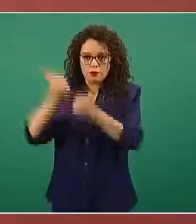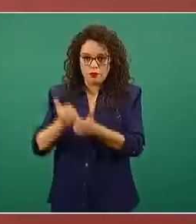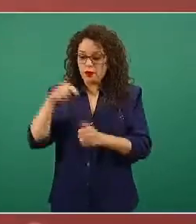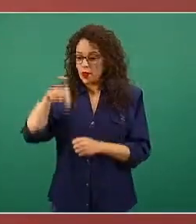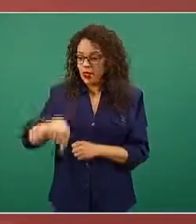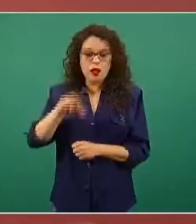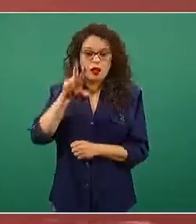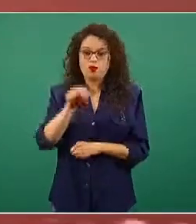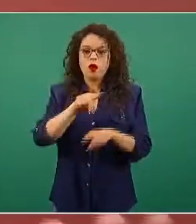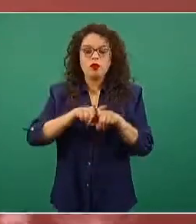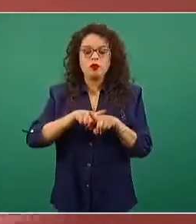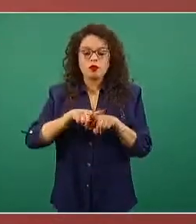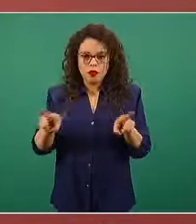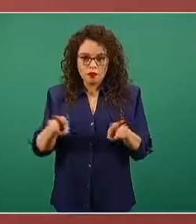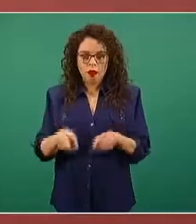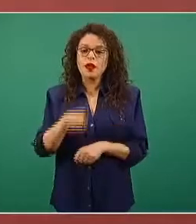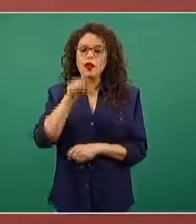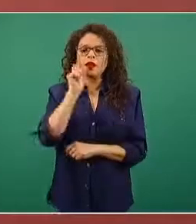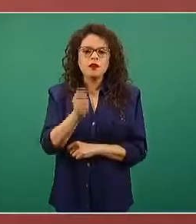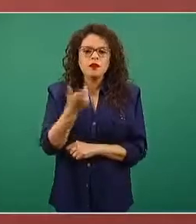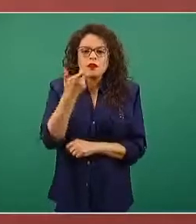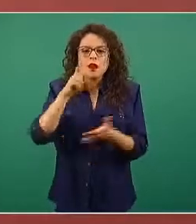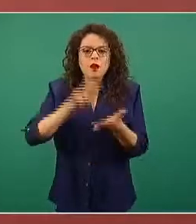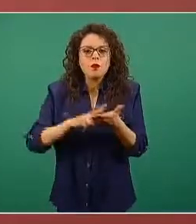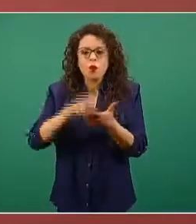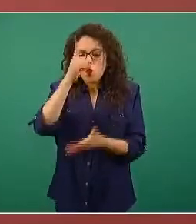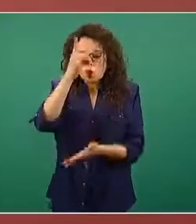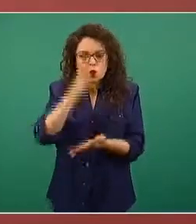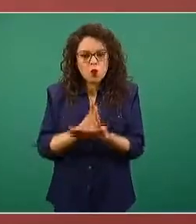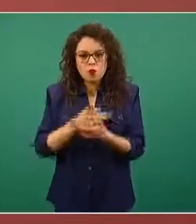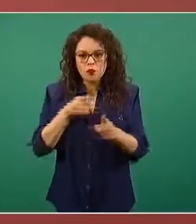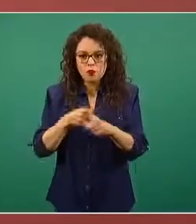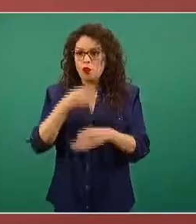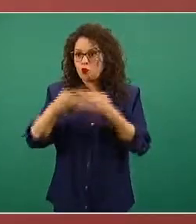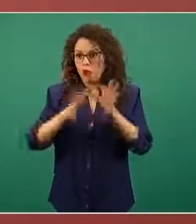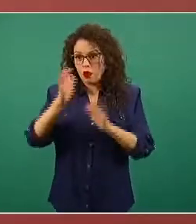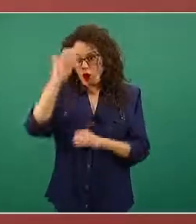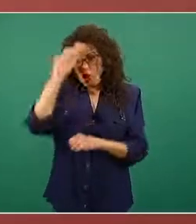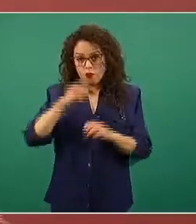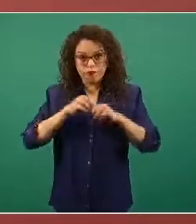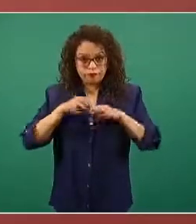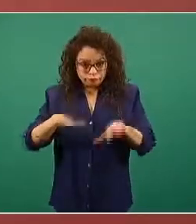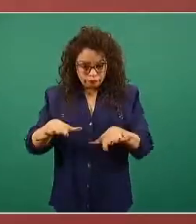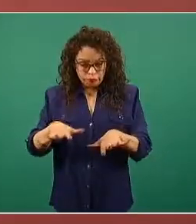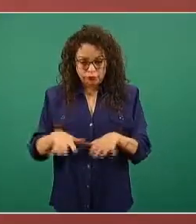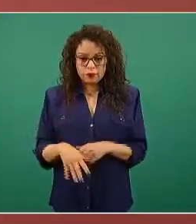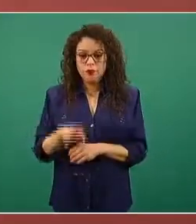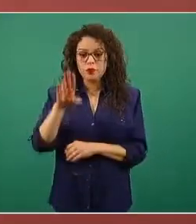vacuna tiene un precio fijo, que además es de conocimiento público, por lo cual lo puedo decir, que es de